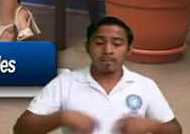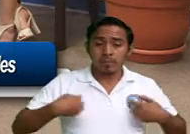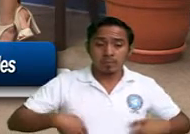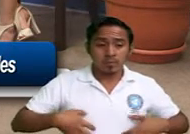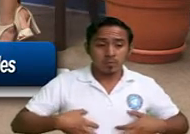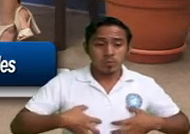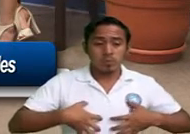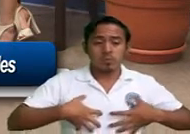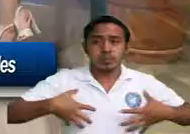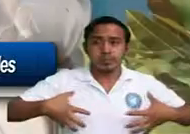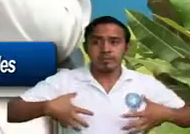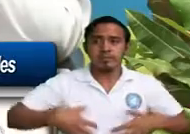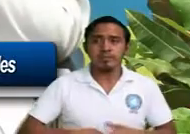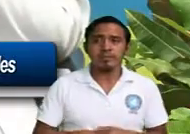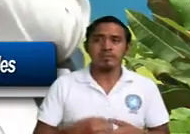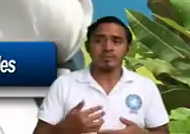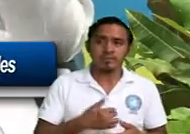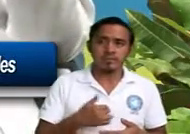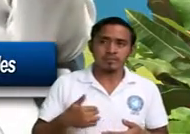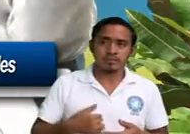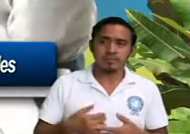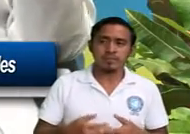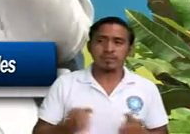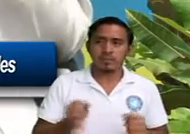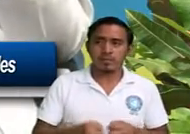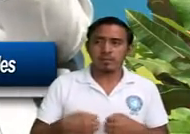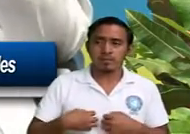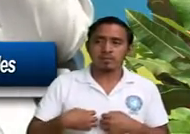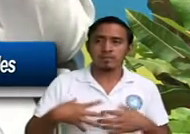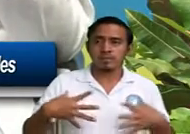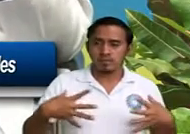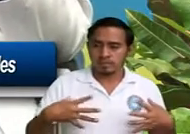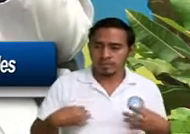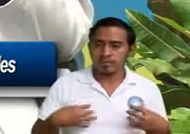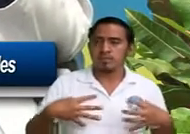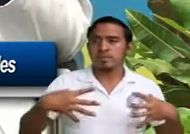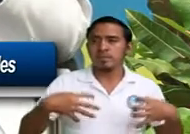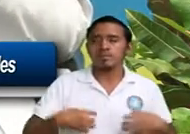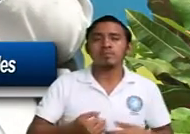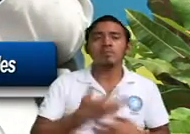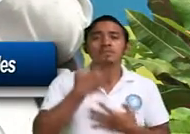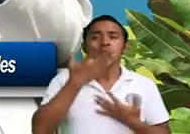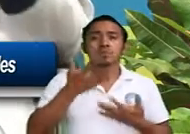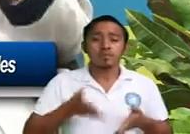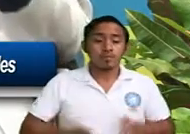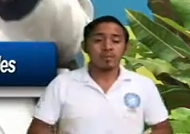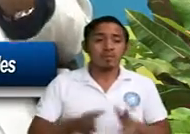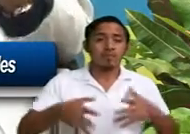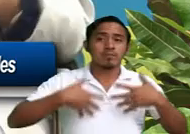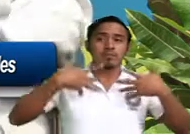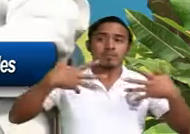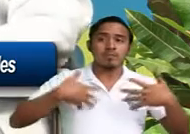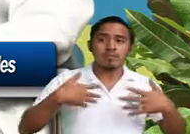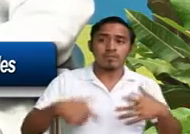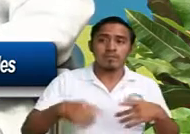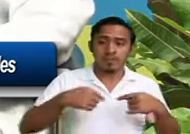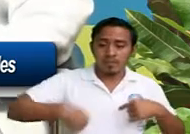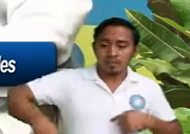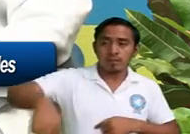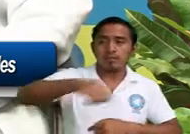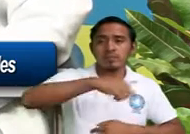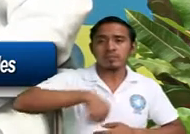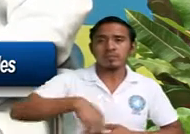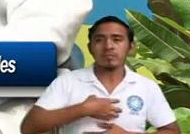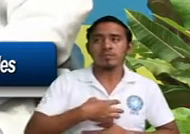mejor, sinteticen una sustancia que hace que el niño expanda sus pulmones y pueda, cuando nazca, adaptarse mejor a la vida